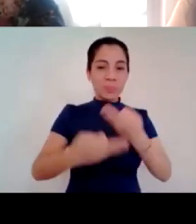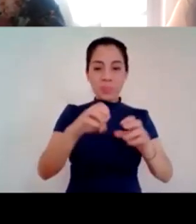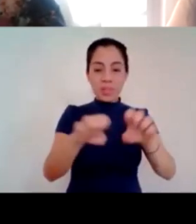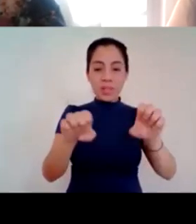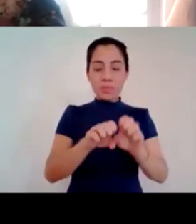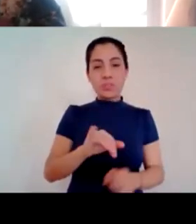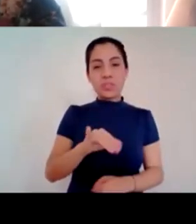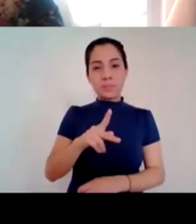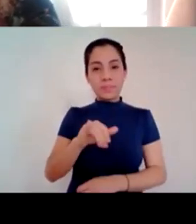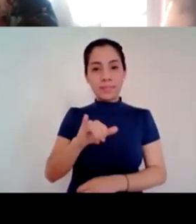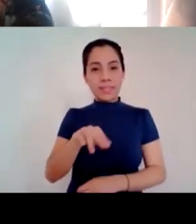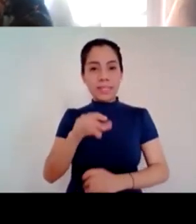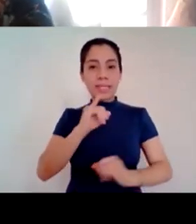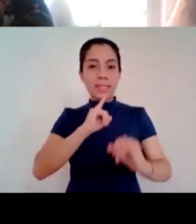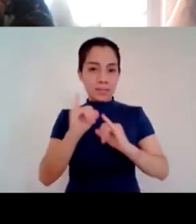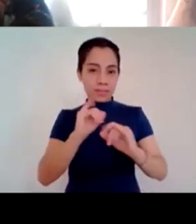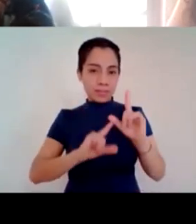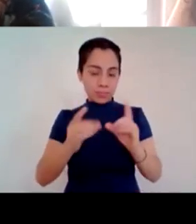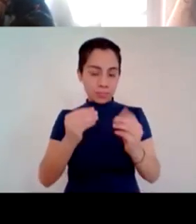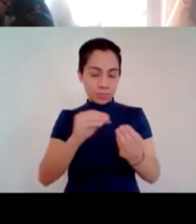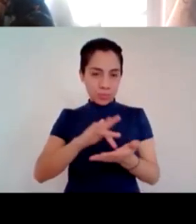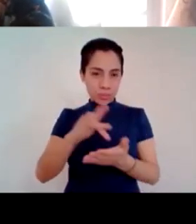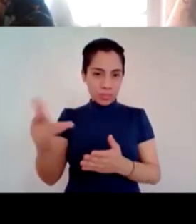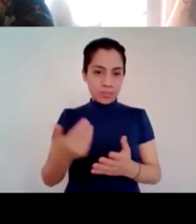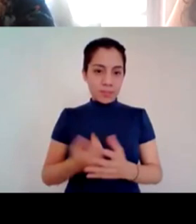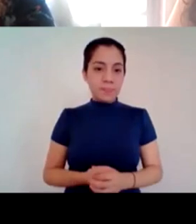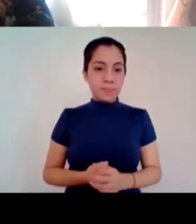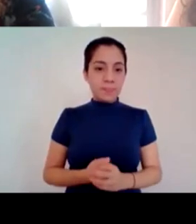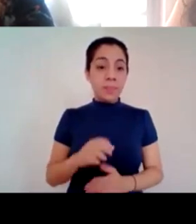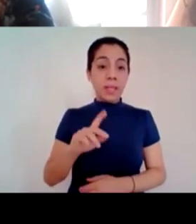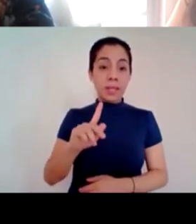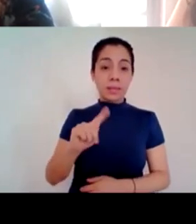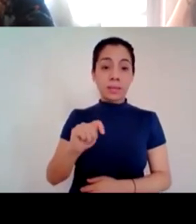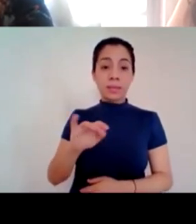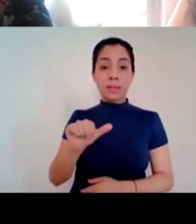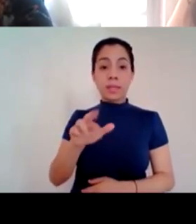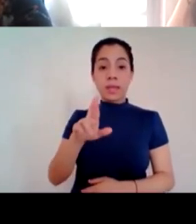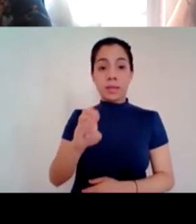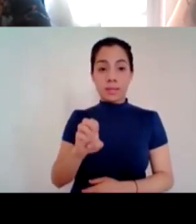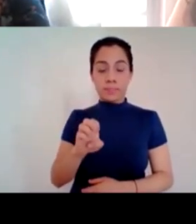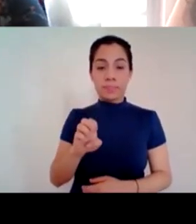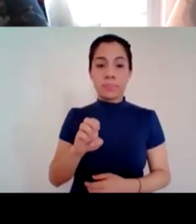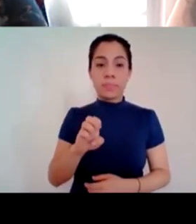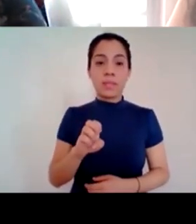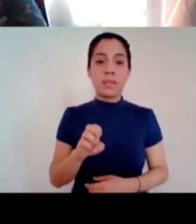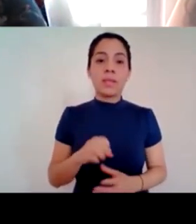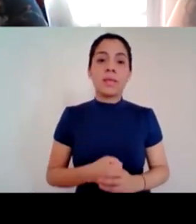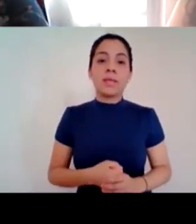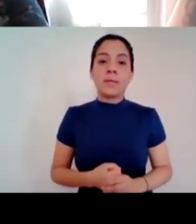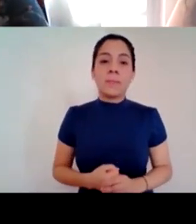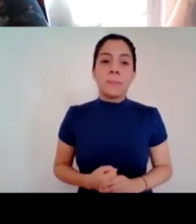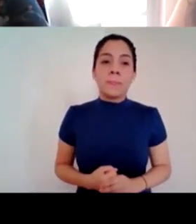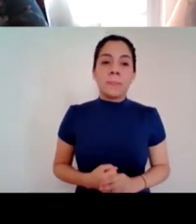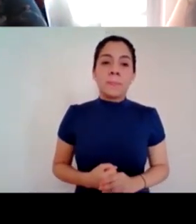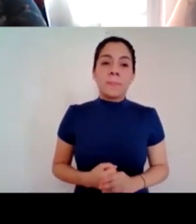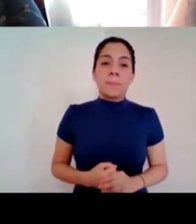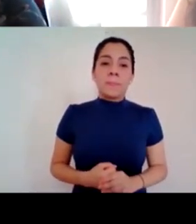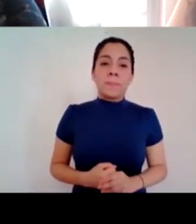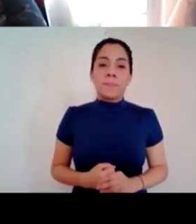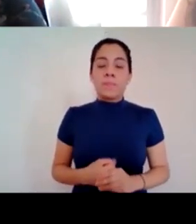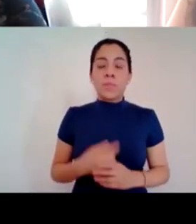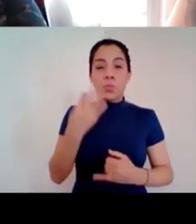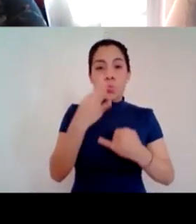yo más quisiera agregar tratando de responderles a los docentes y a las docentes que